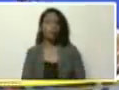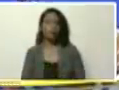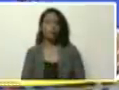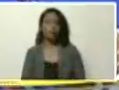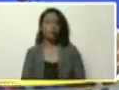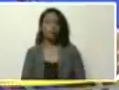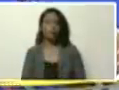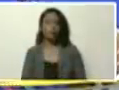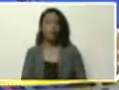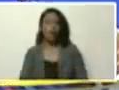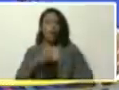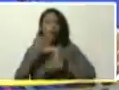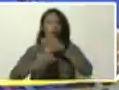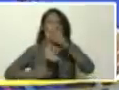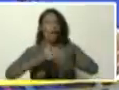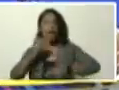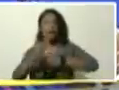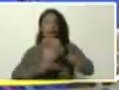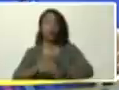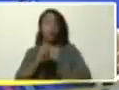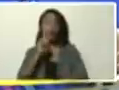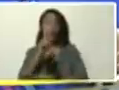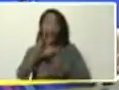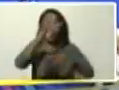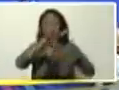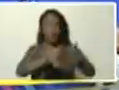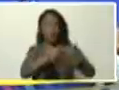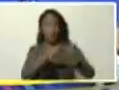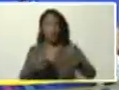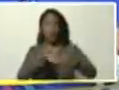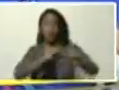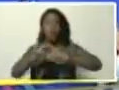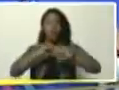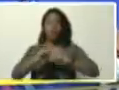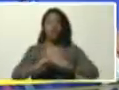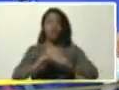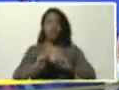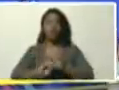la realización de una agenda de acción concreta.